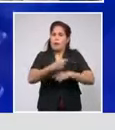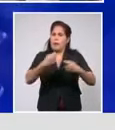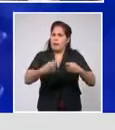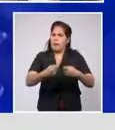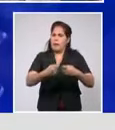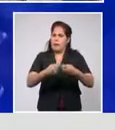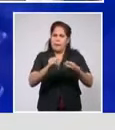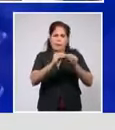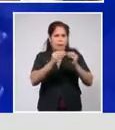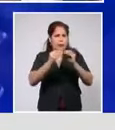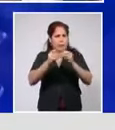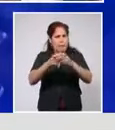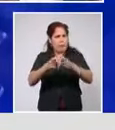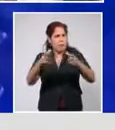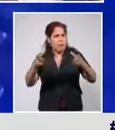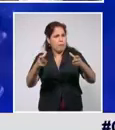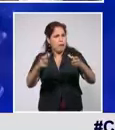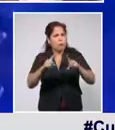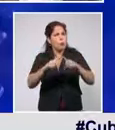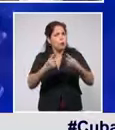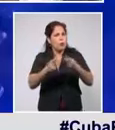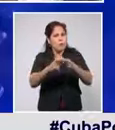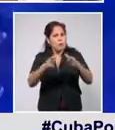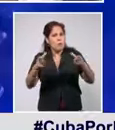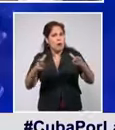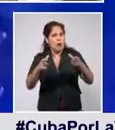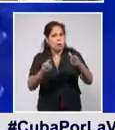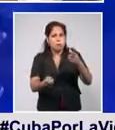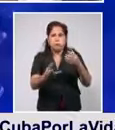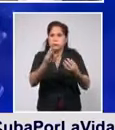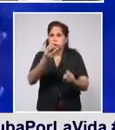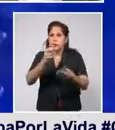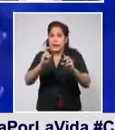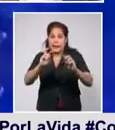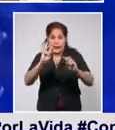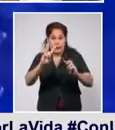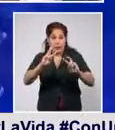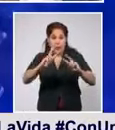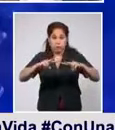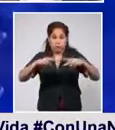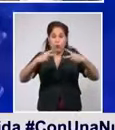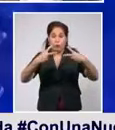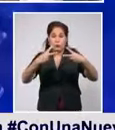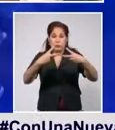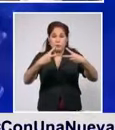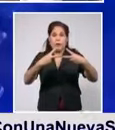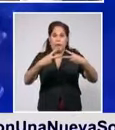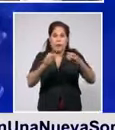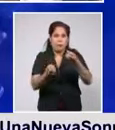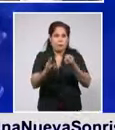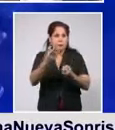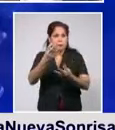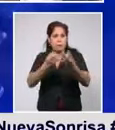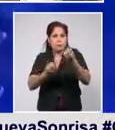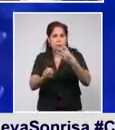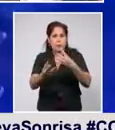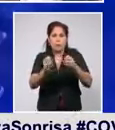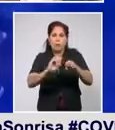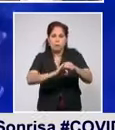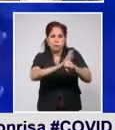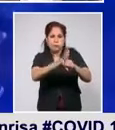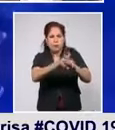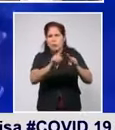estos incrementos que se están produciendo, esta tercera oleada, como muy bien tú dijiste, que se